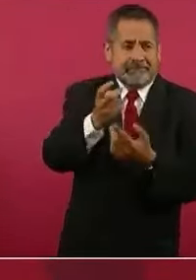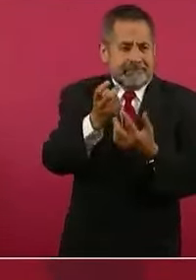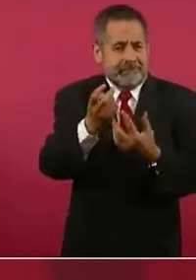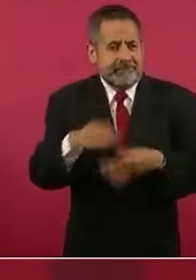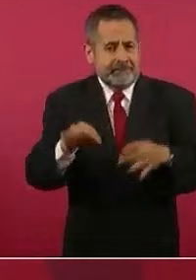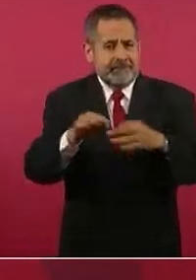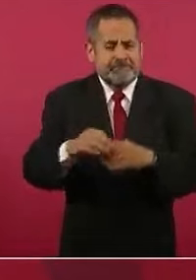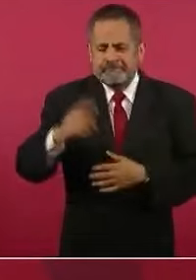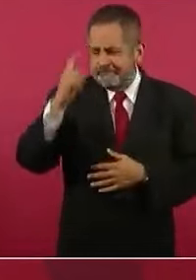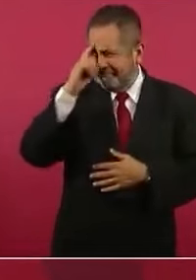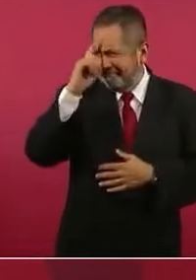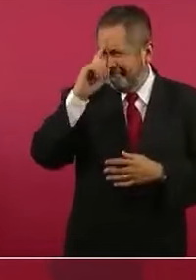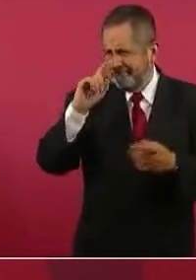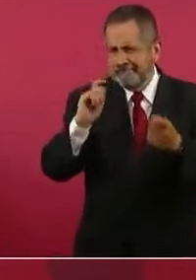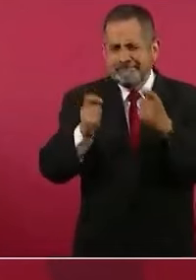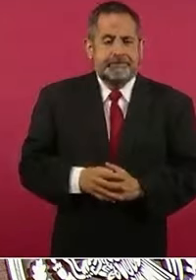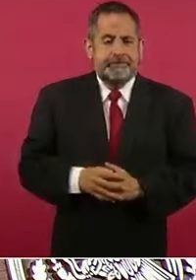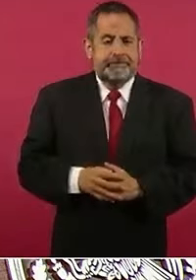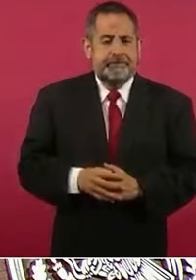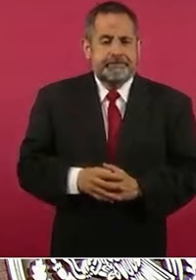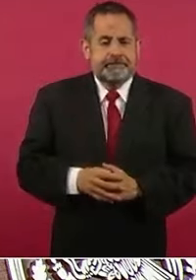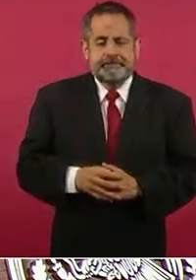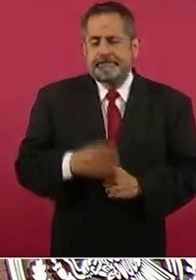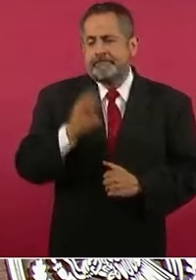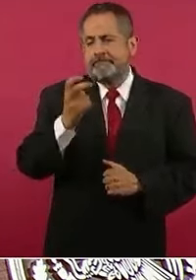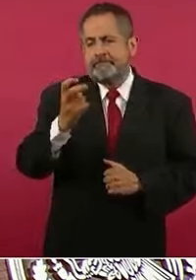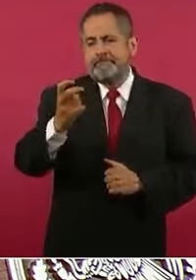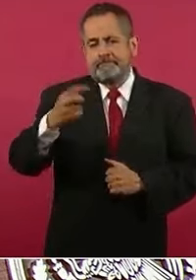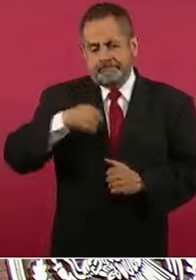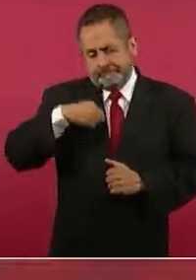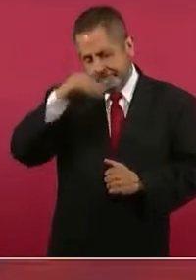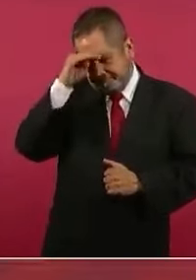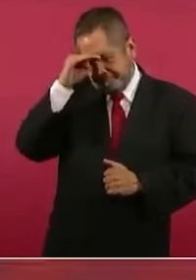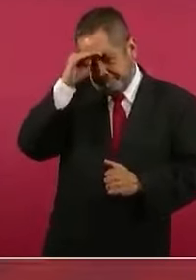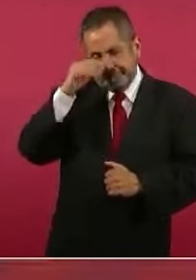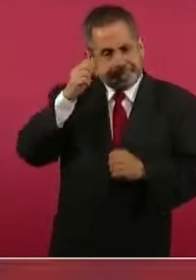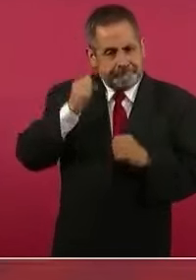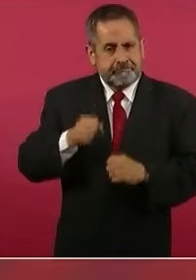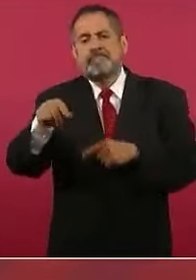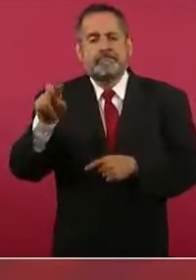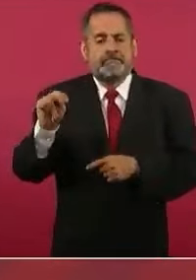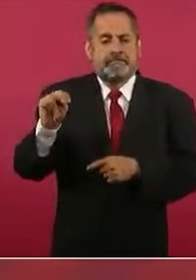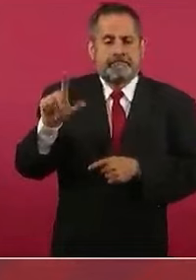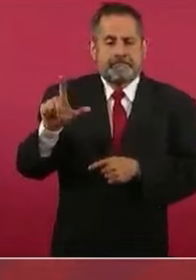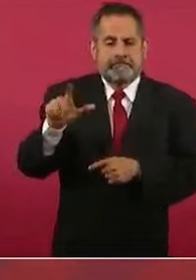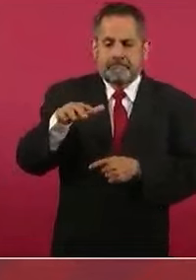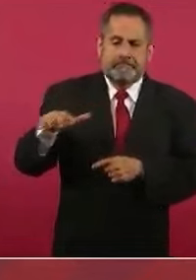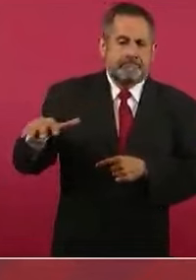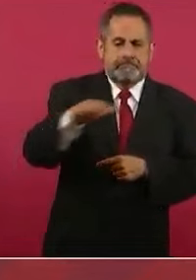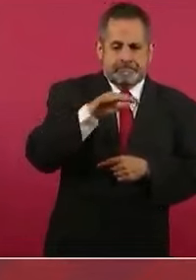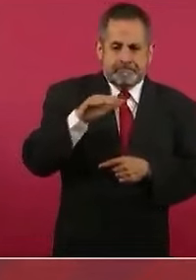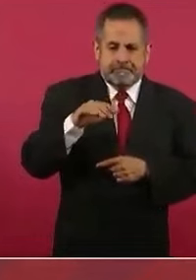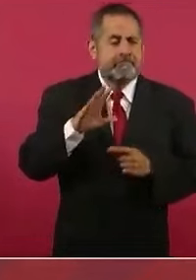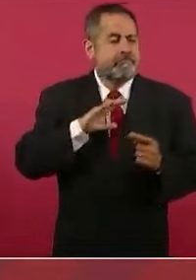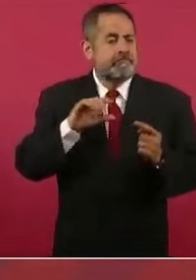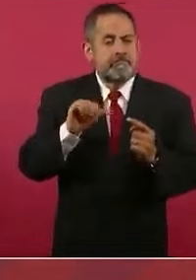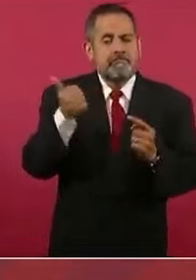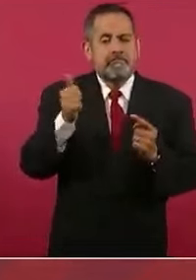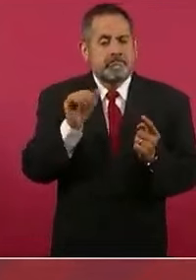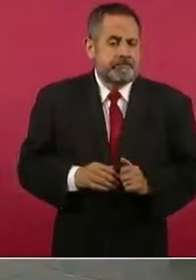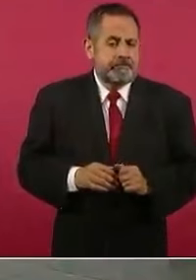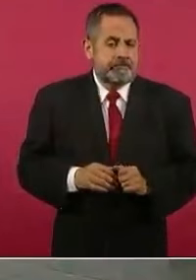La revolución de las conciencias. Entonces yo estoy seguro que en Nuevo León va a haber una opción, una